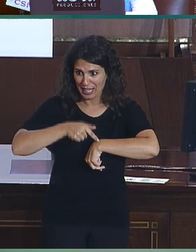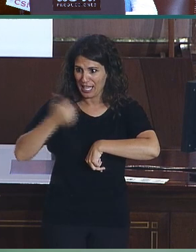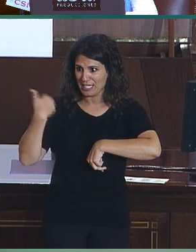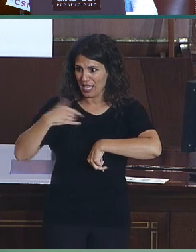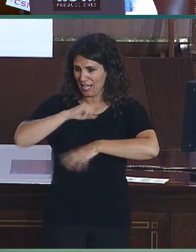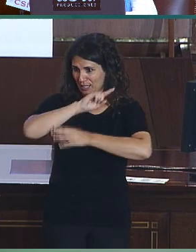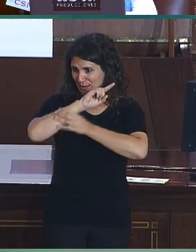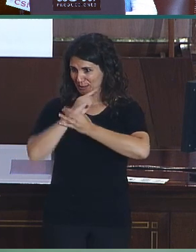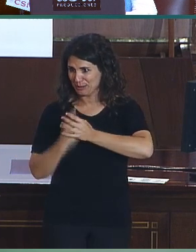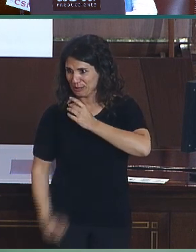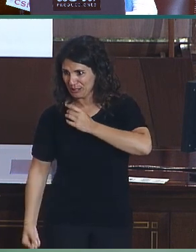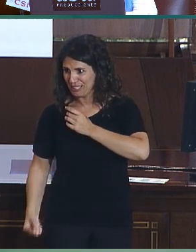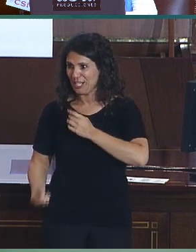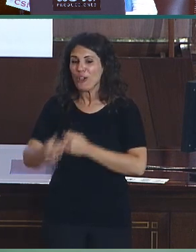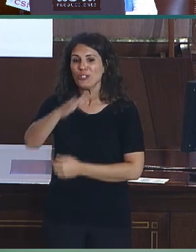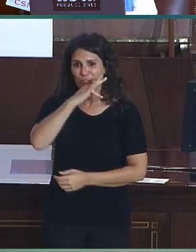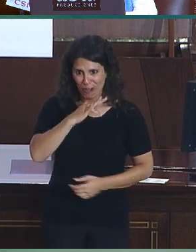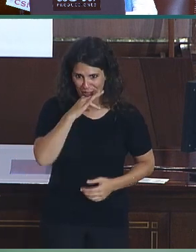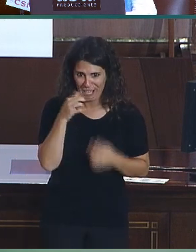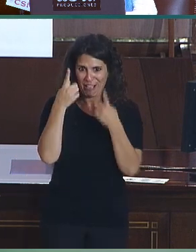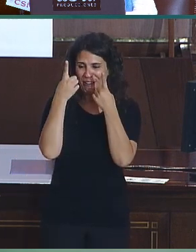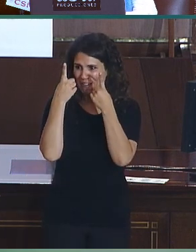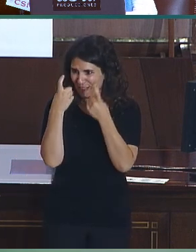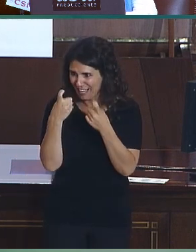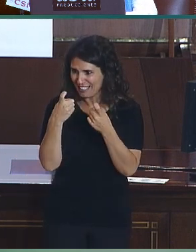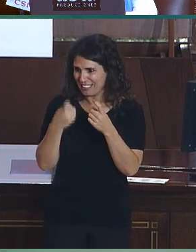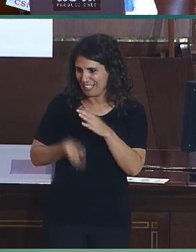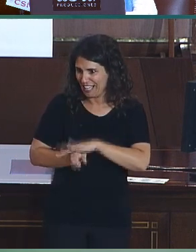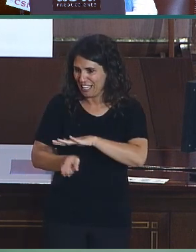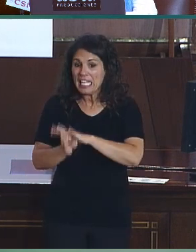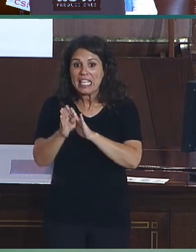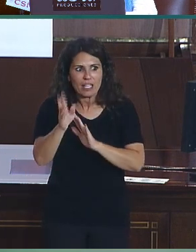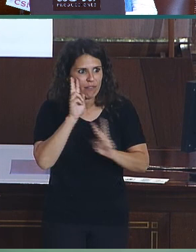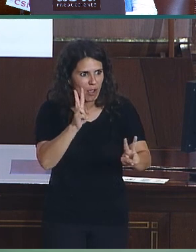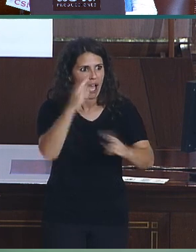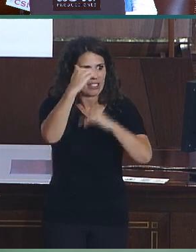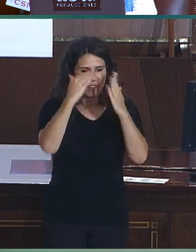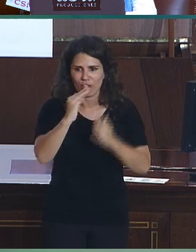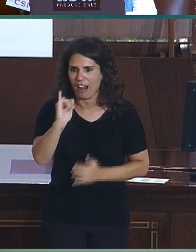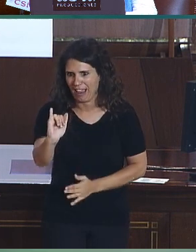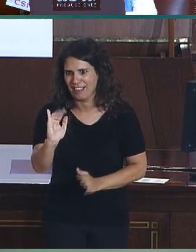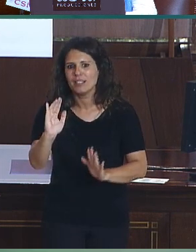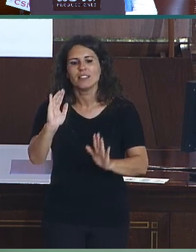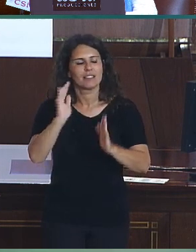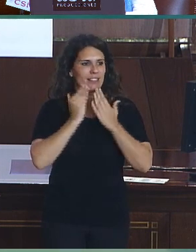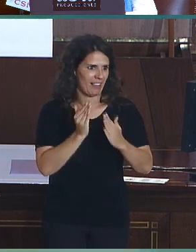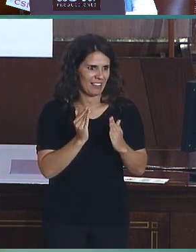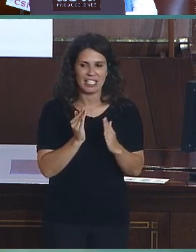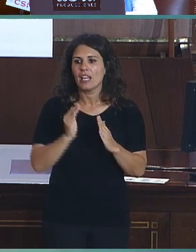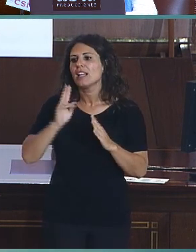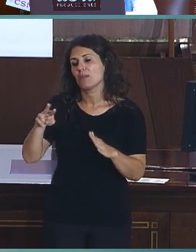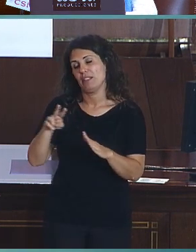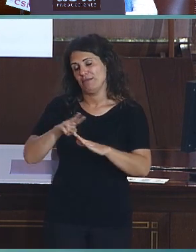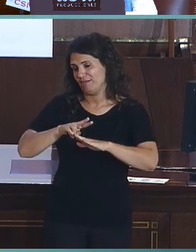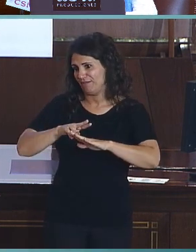sesión maratoniana y todavía tenéis un poquito más de atención, Bueno, para terminar, como siempre,